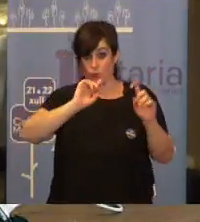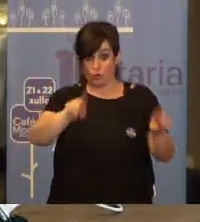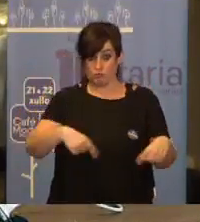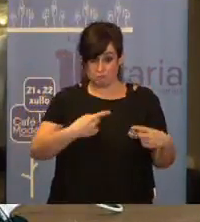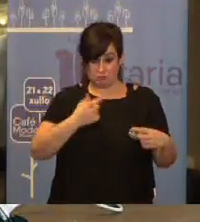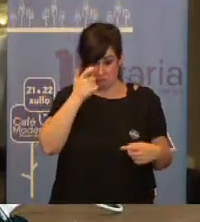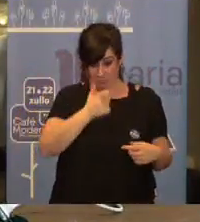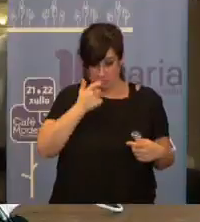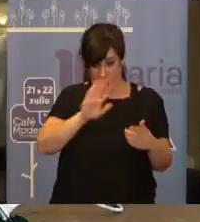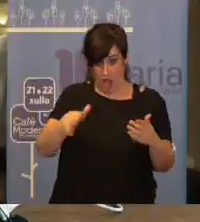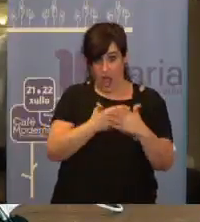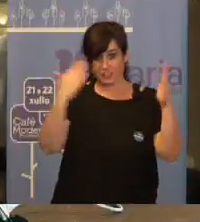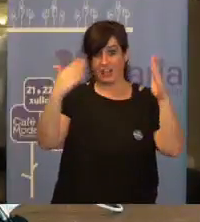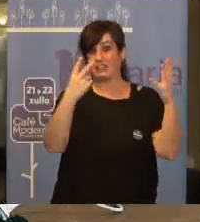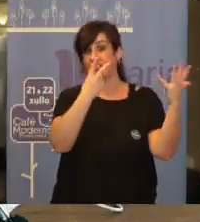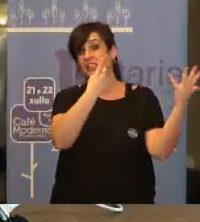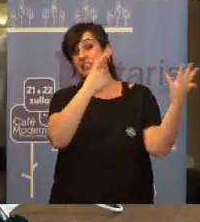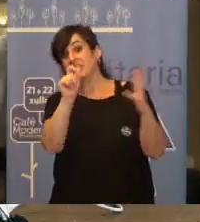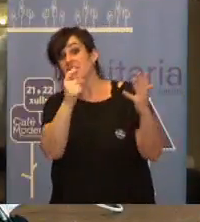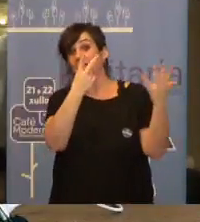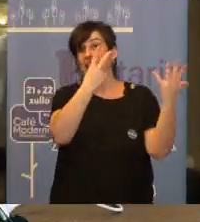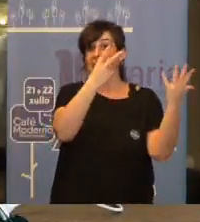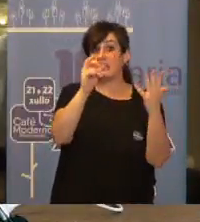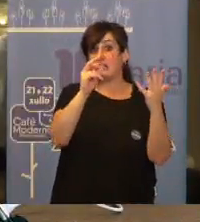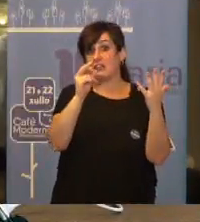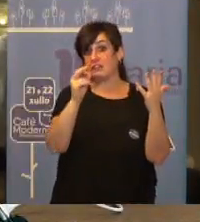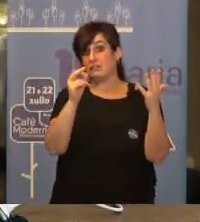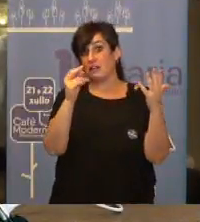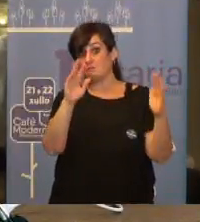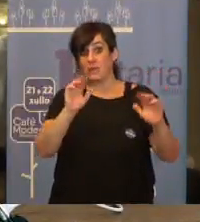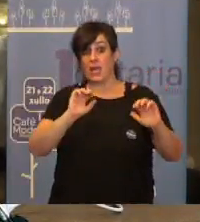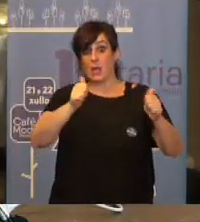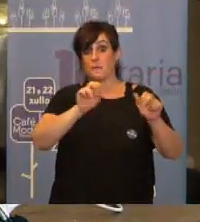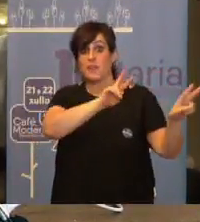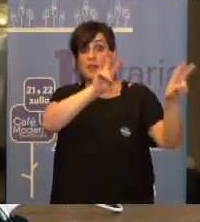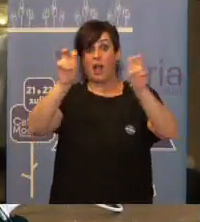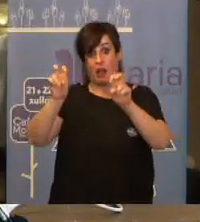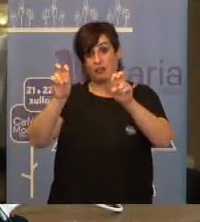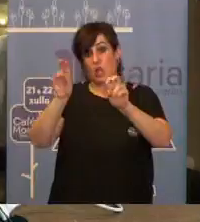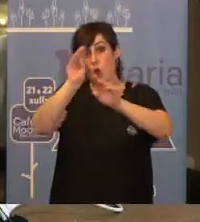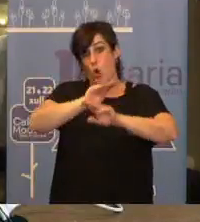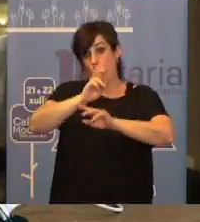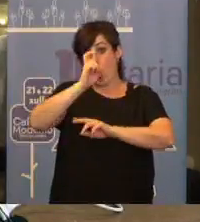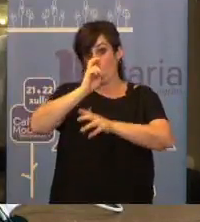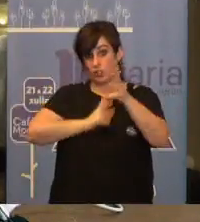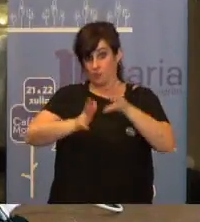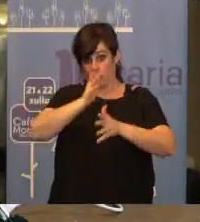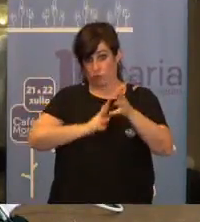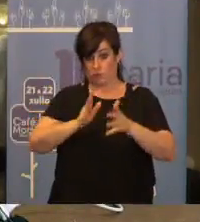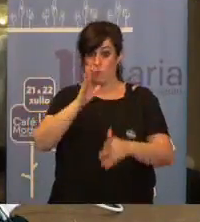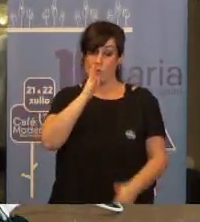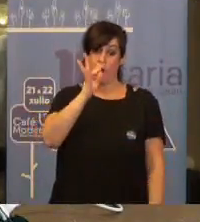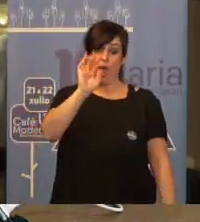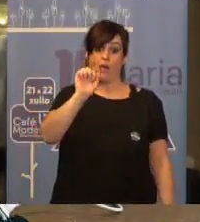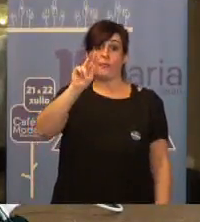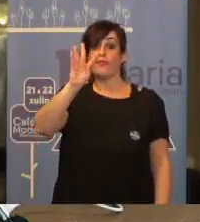anos 70 e pico, en que empezou o neoconservadurismo da Reina Thatcher, pois, é dicir, esta alianza que sempre se